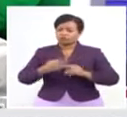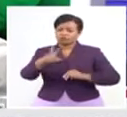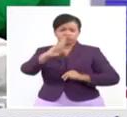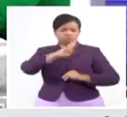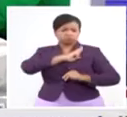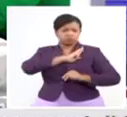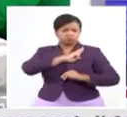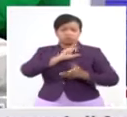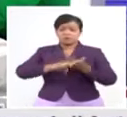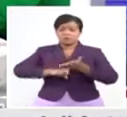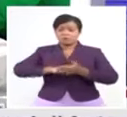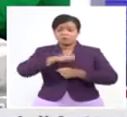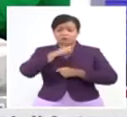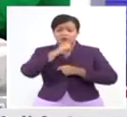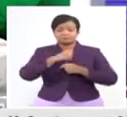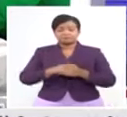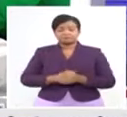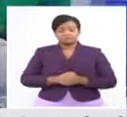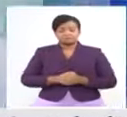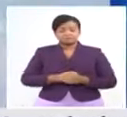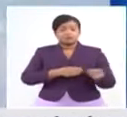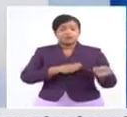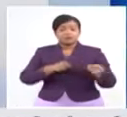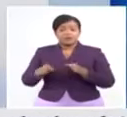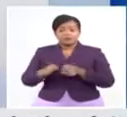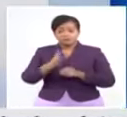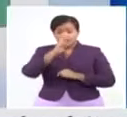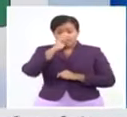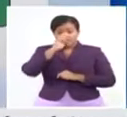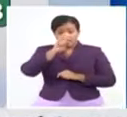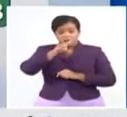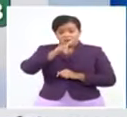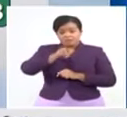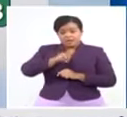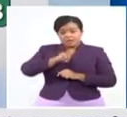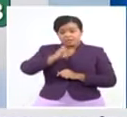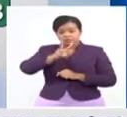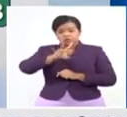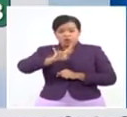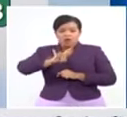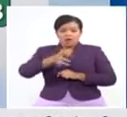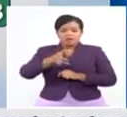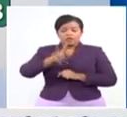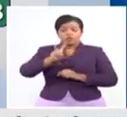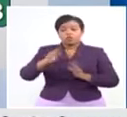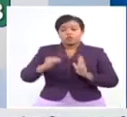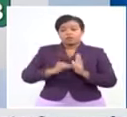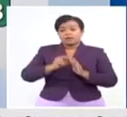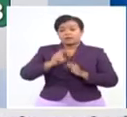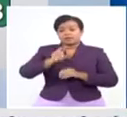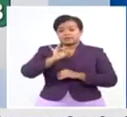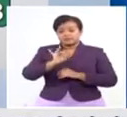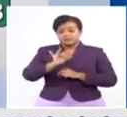De 20 a 39 años de edad, 2.027, de 40 a 59,